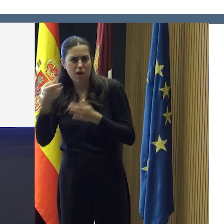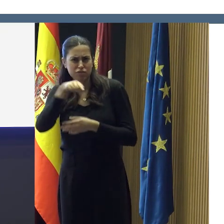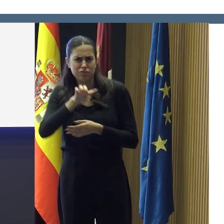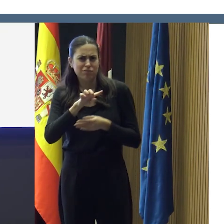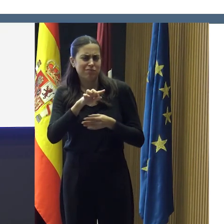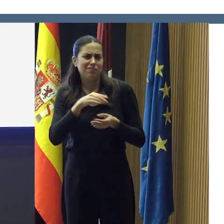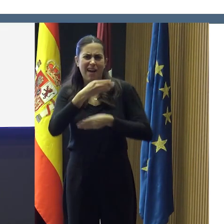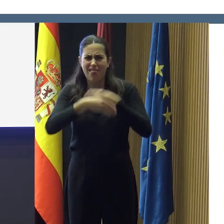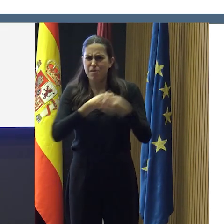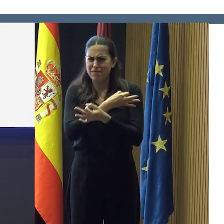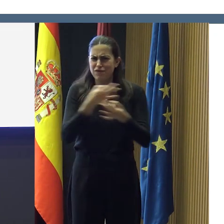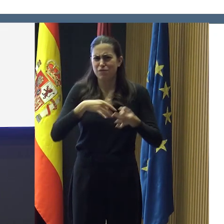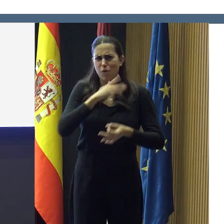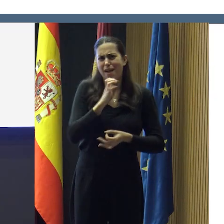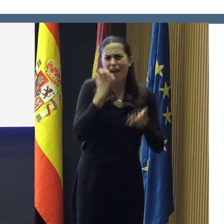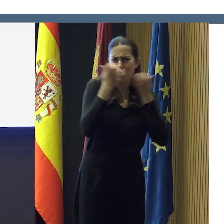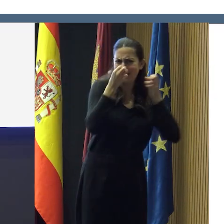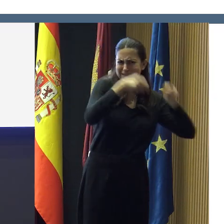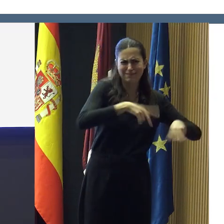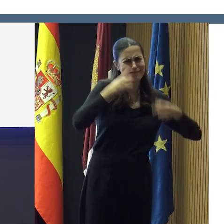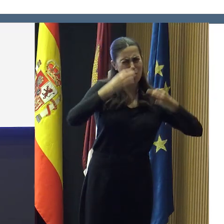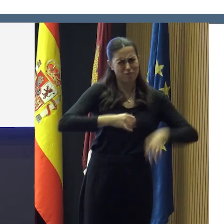usar esos modelos animales.